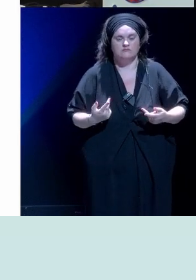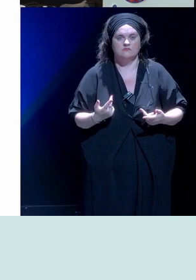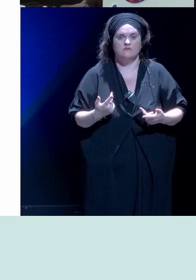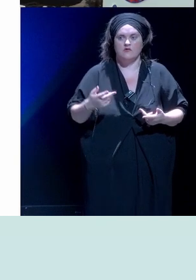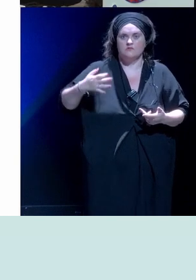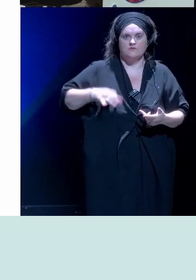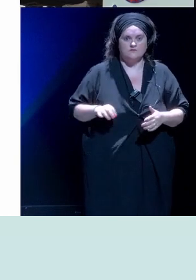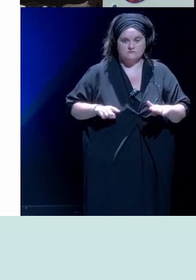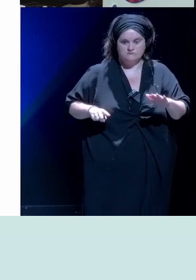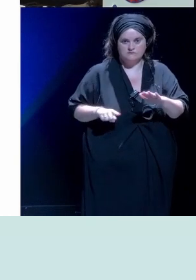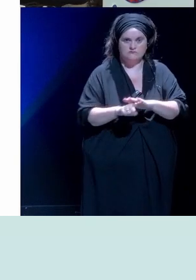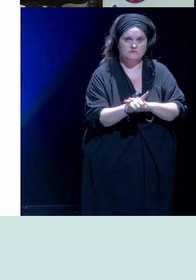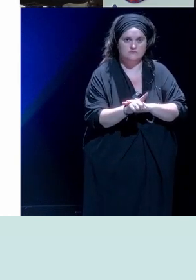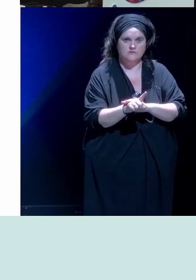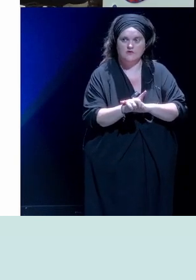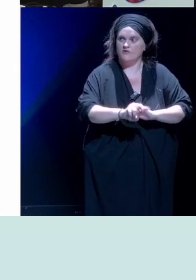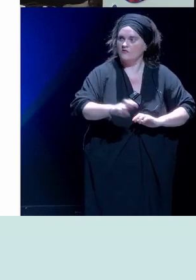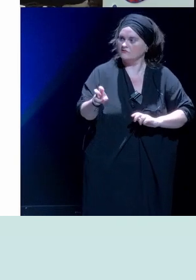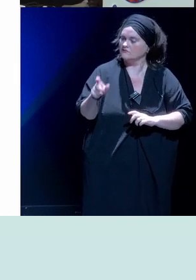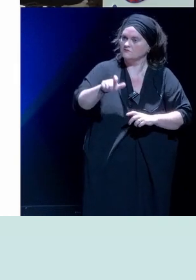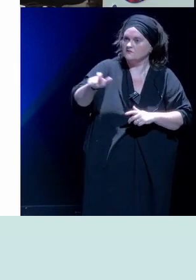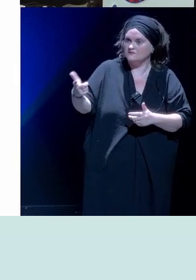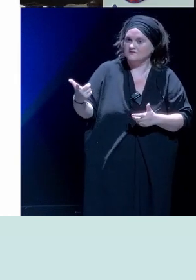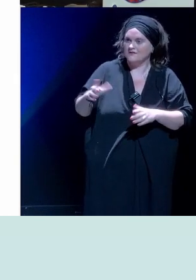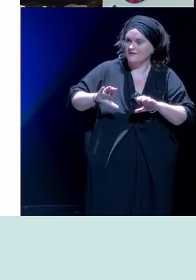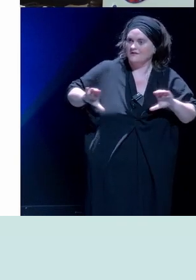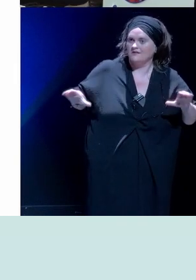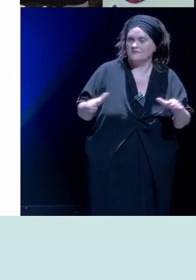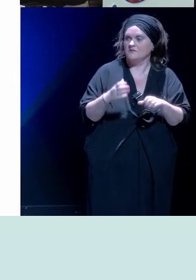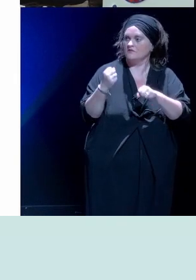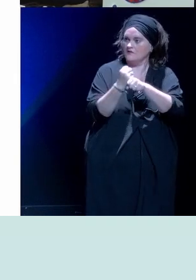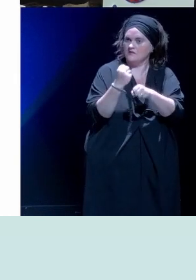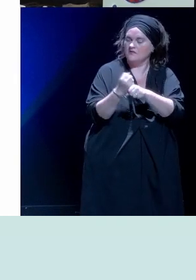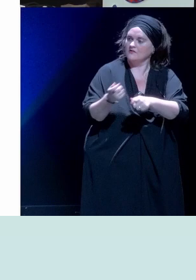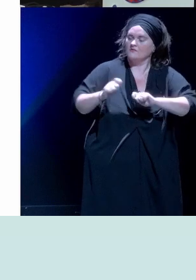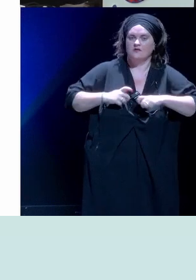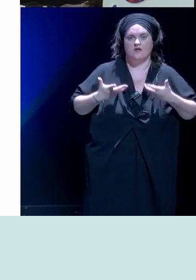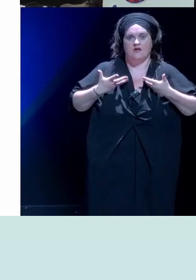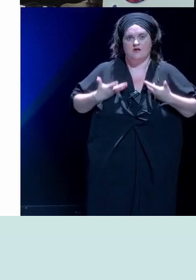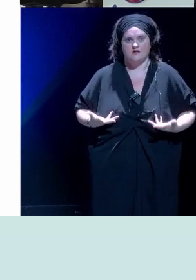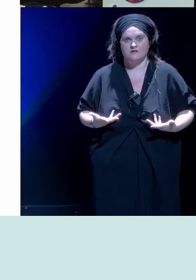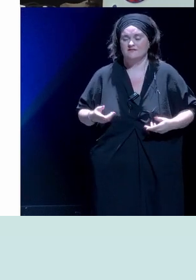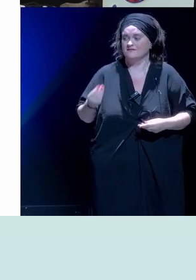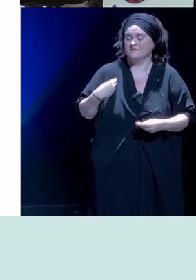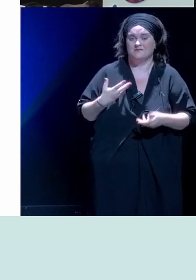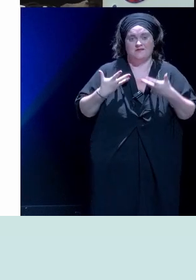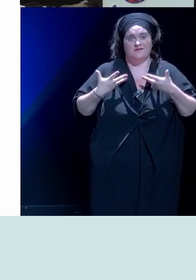desempeñamos una profesión en relación con otras personas en el mundo laboral y eso produce satisfacción. Esa